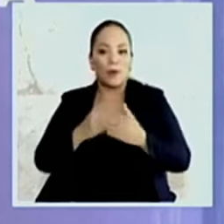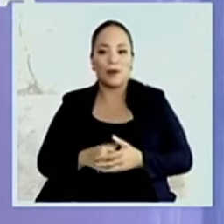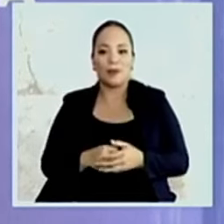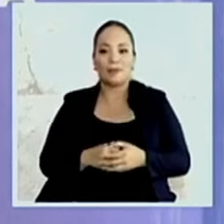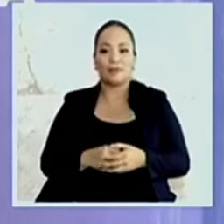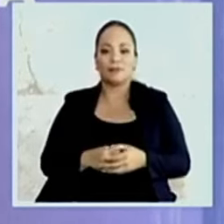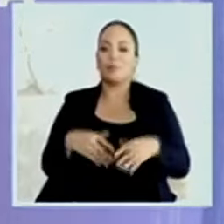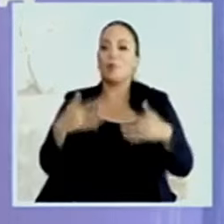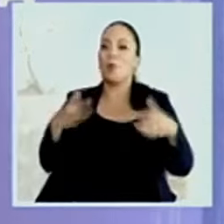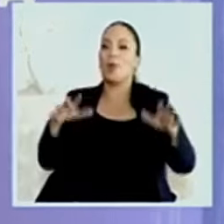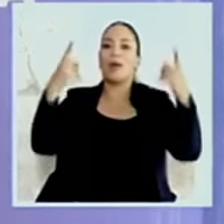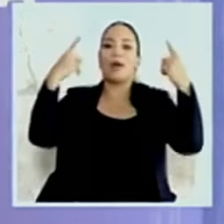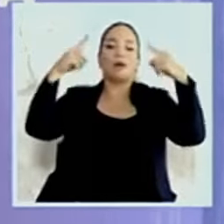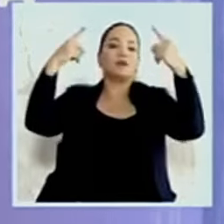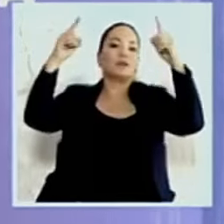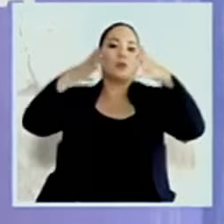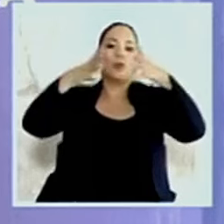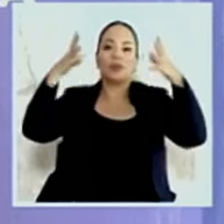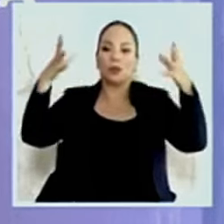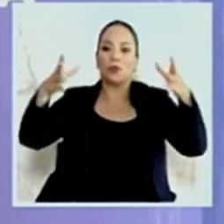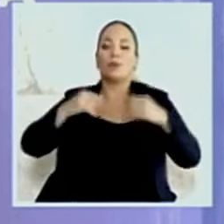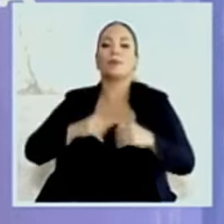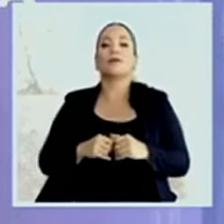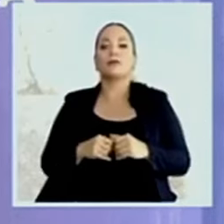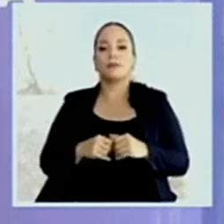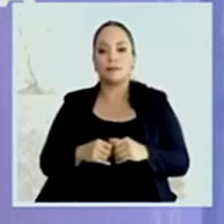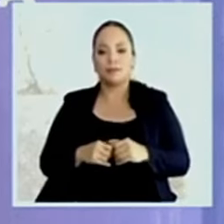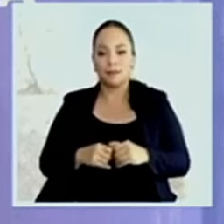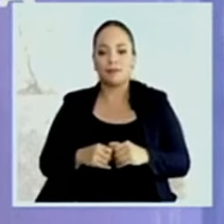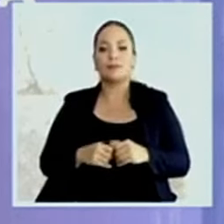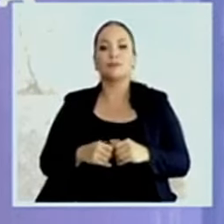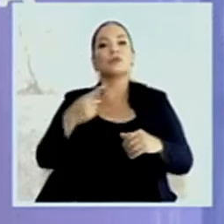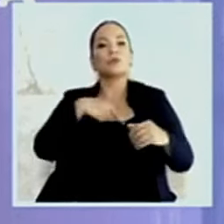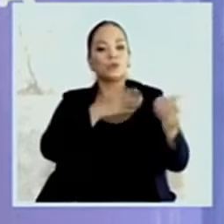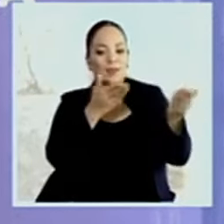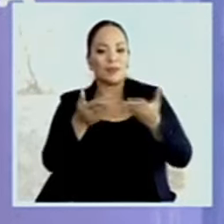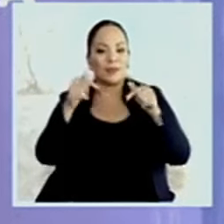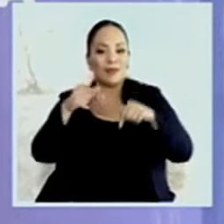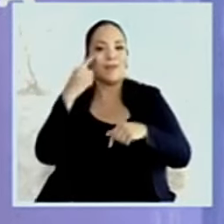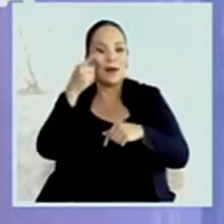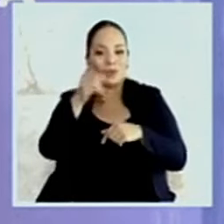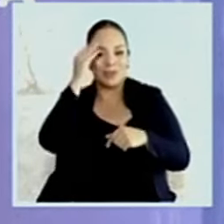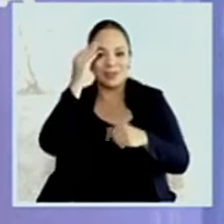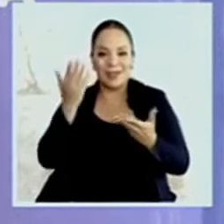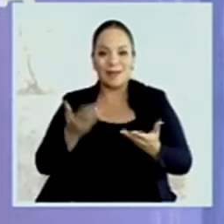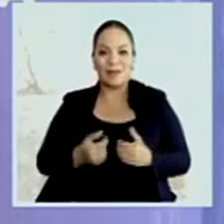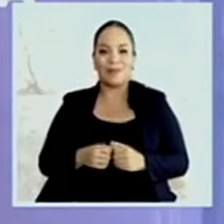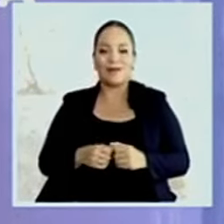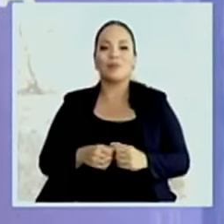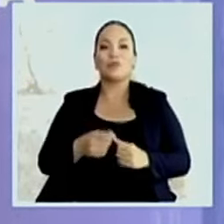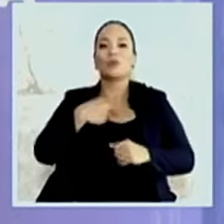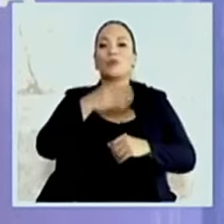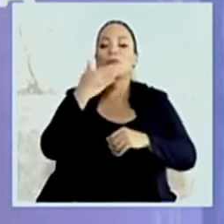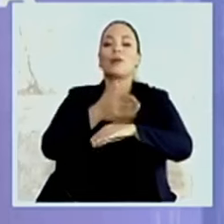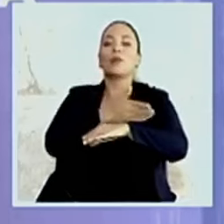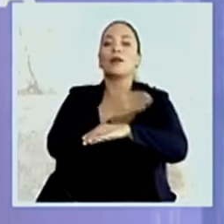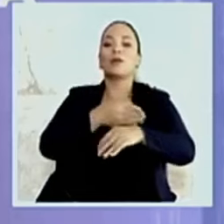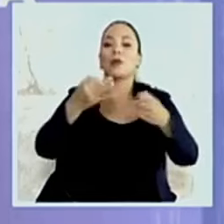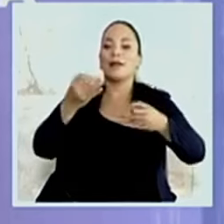un tercer turno de 10 de la noche a 6 de la mañana, para ver cómo nos iba.